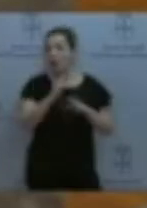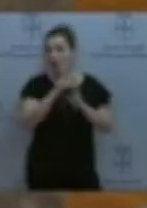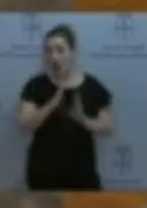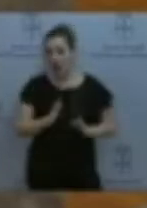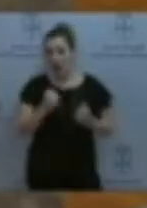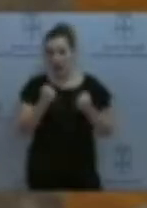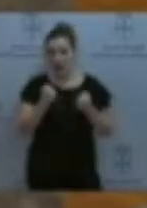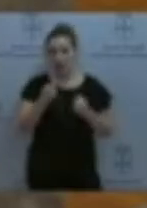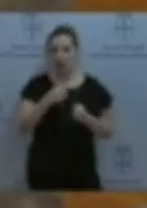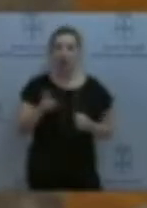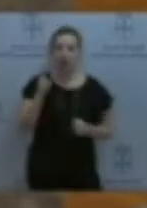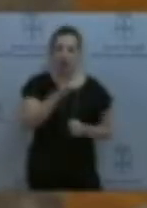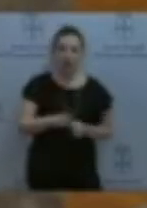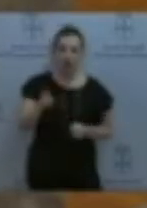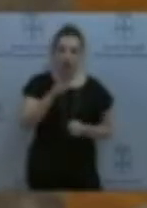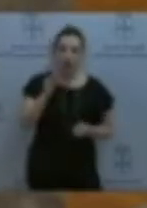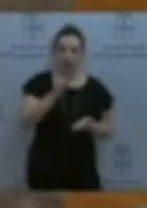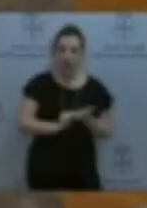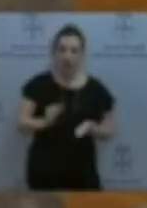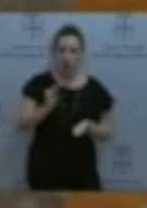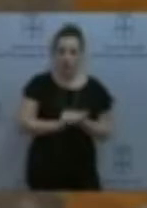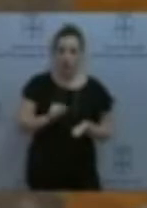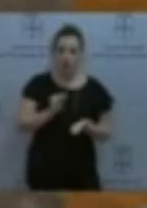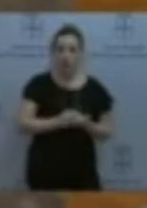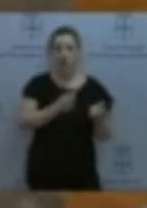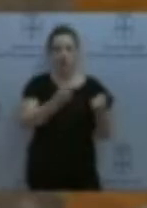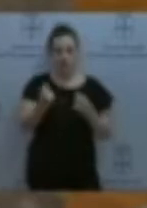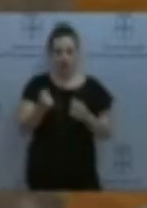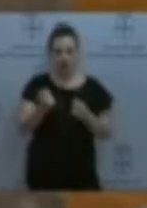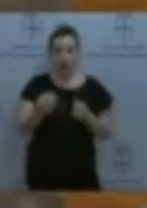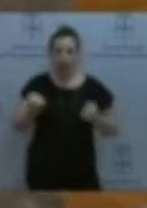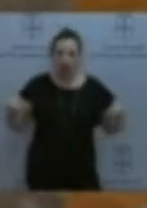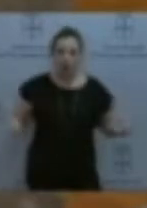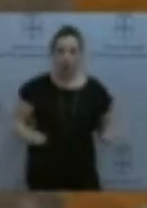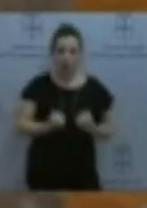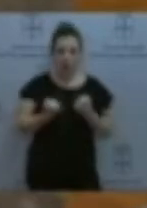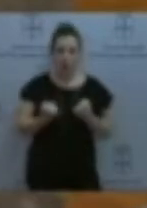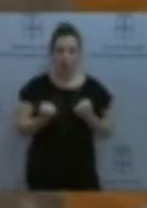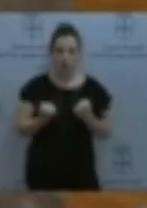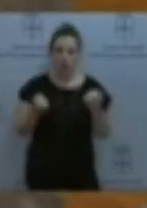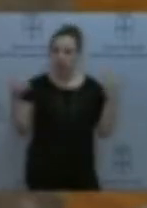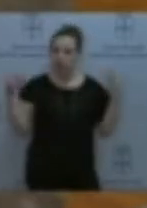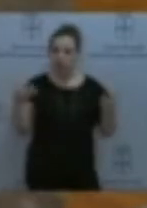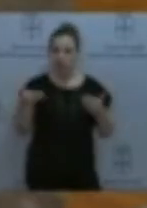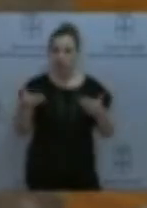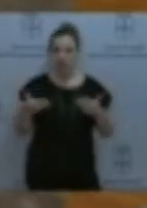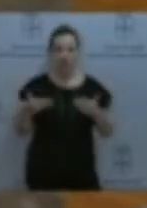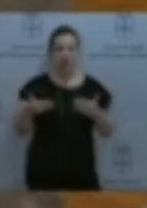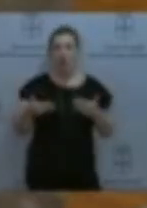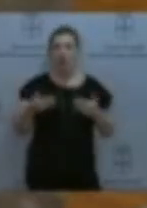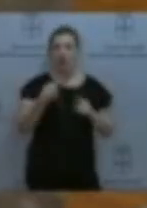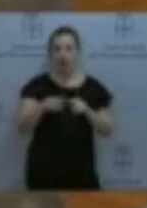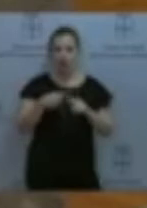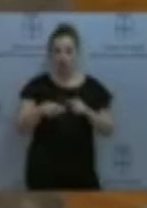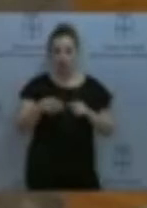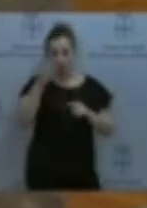ocasiones la necesidad de actuar en todos los principales factores que influyen en la misma. Y me refiero concretamente